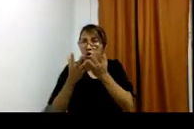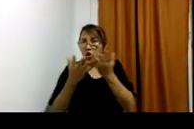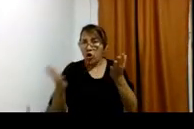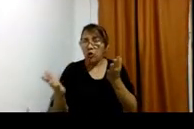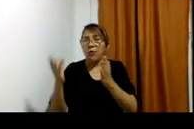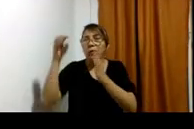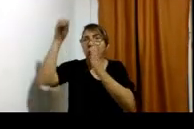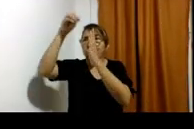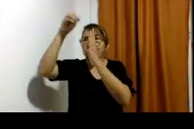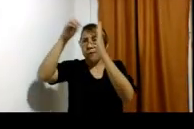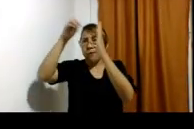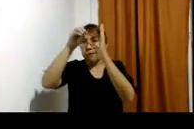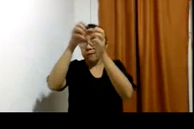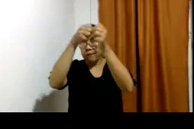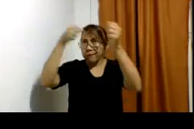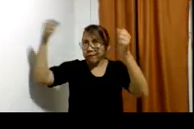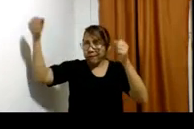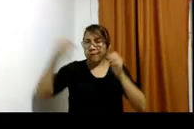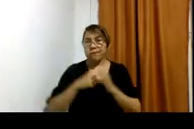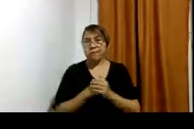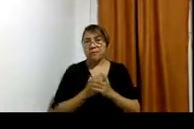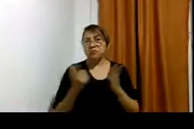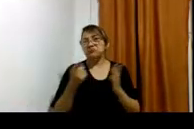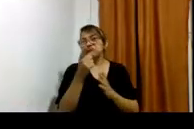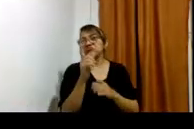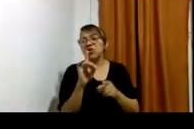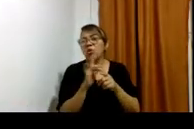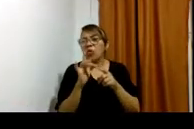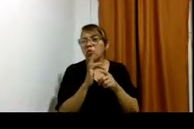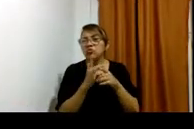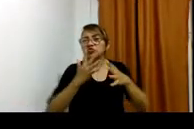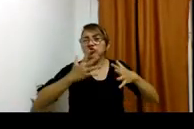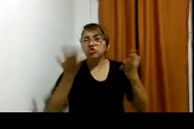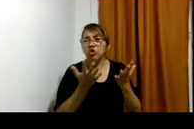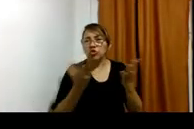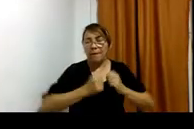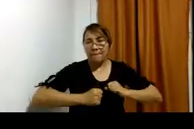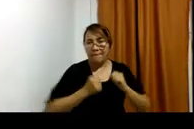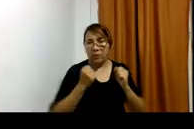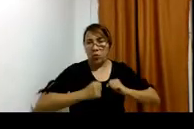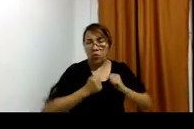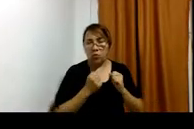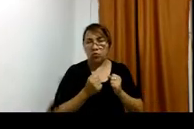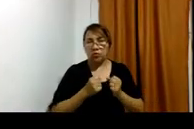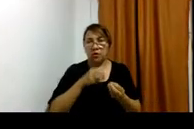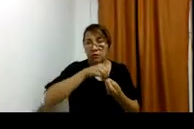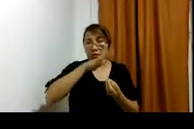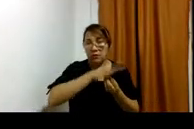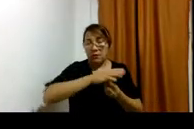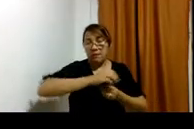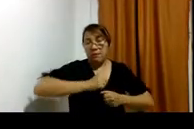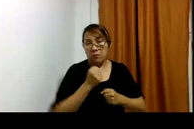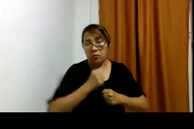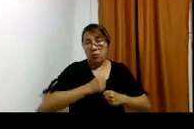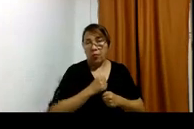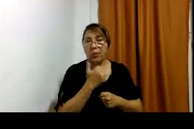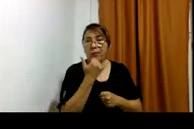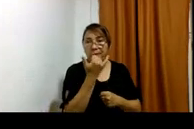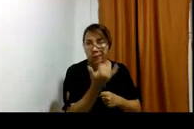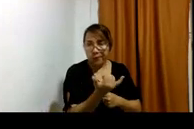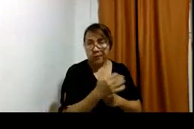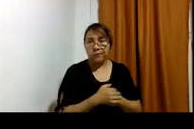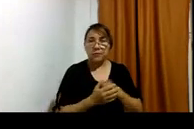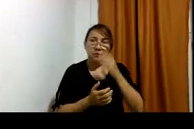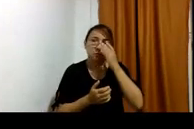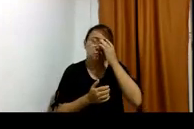Esta normativa, les decía, aplica para Bogotá porque pues esto fue generado por la Secretaría Distrital de Salud, pero insisto, eso